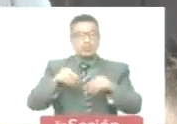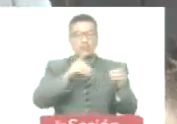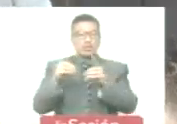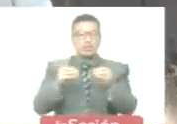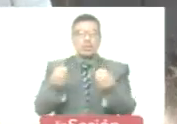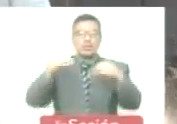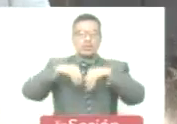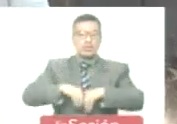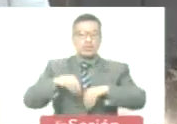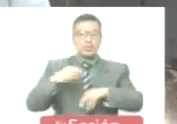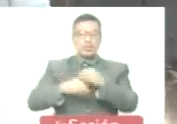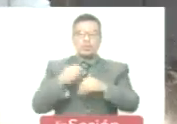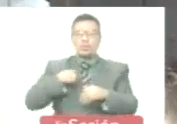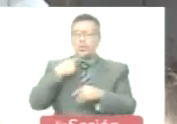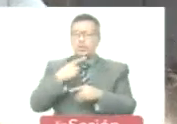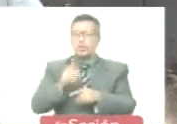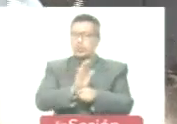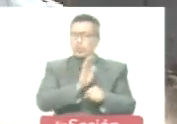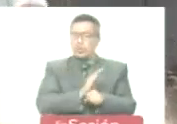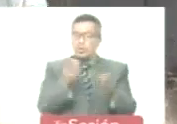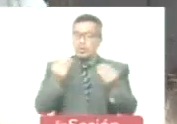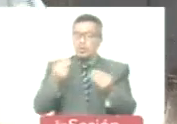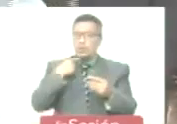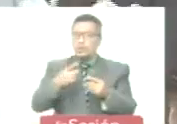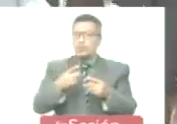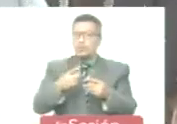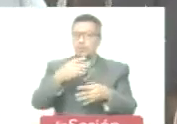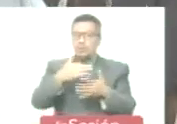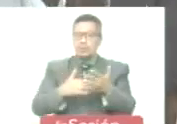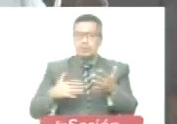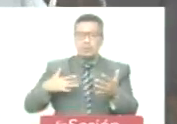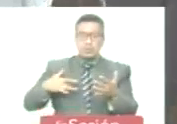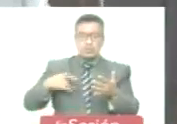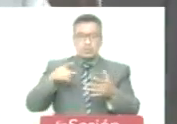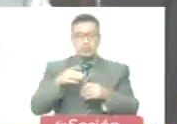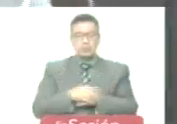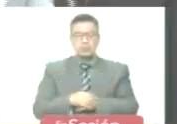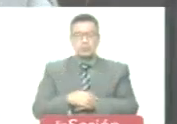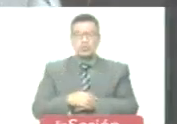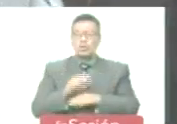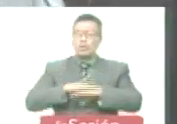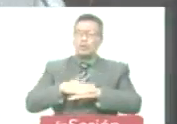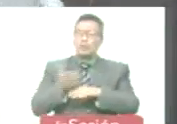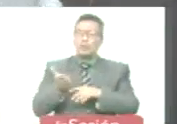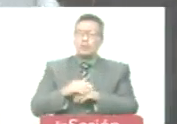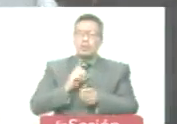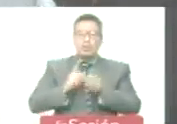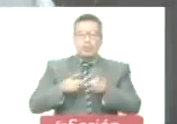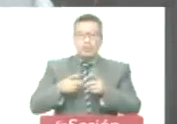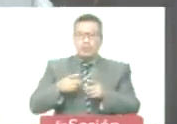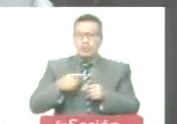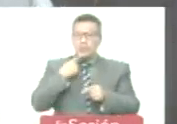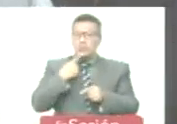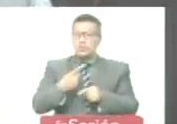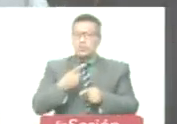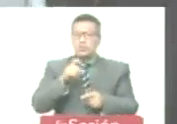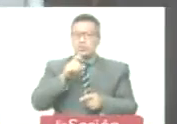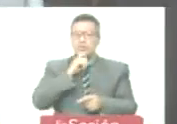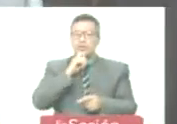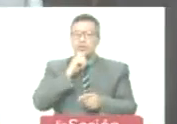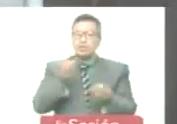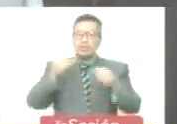acuerdo. Por eso dije, y me cuidé muchísimo, de la sensibilidad. Porque a veces resulta difícil estar